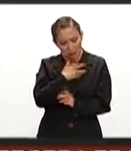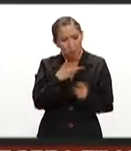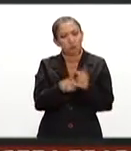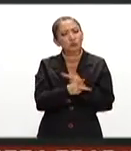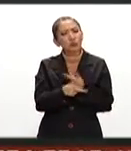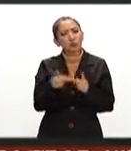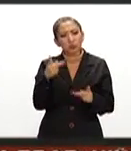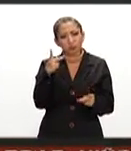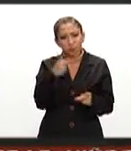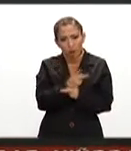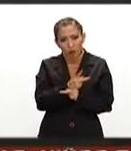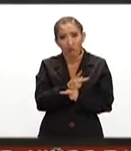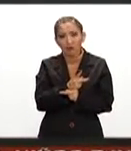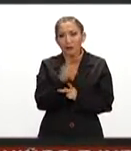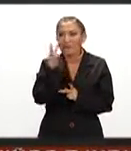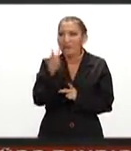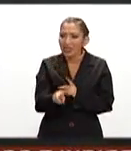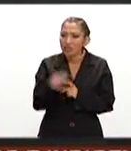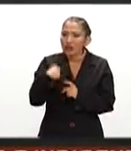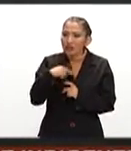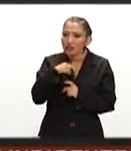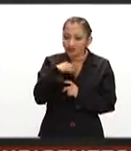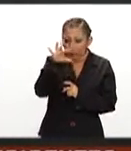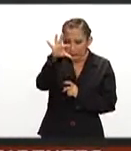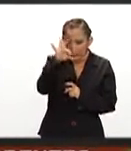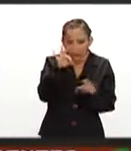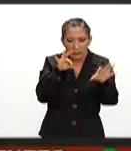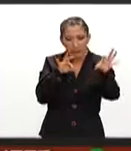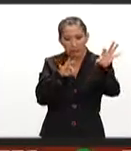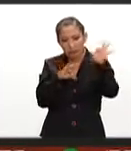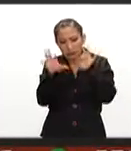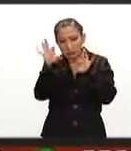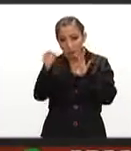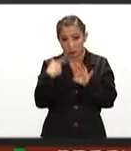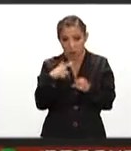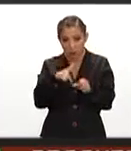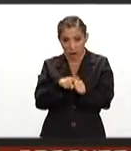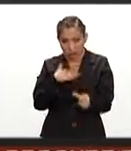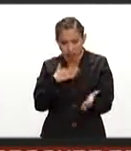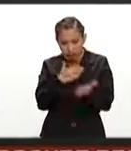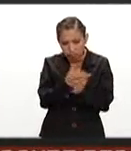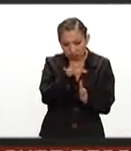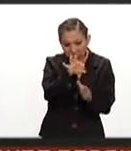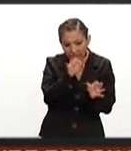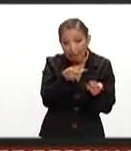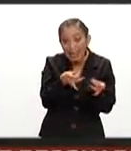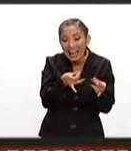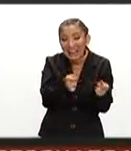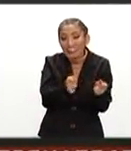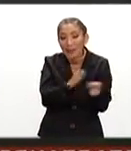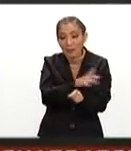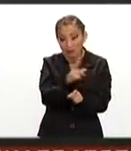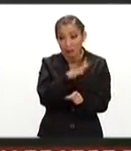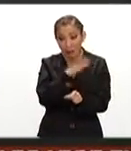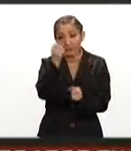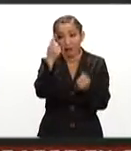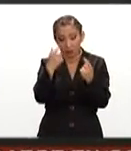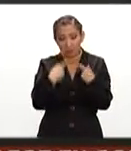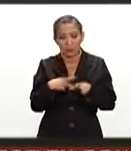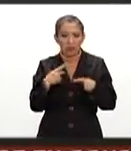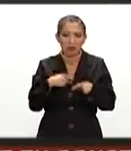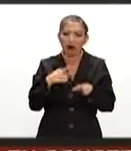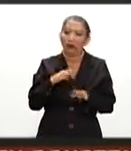que realmente hemos estado seleccionando de forma hasta personal por la calidad, porque hay gente que